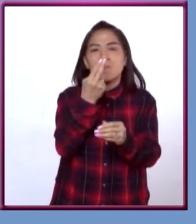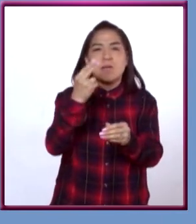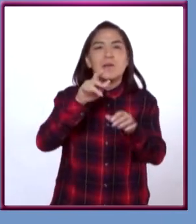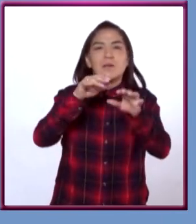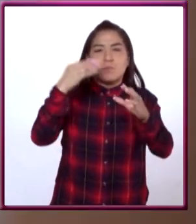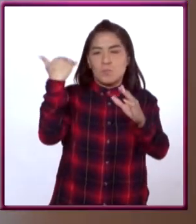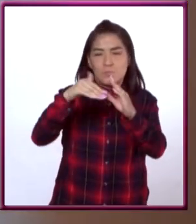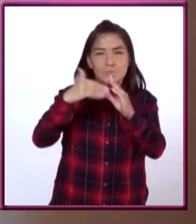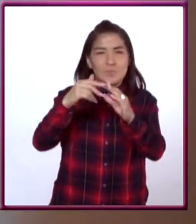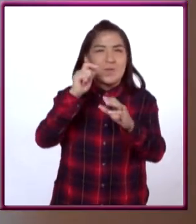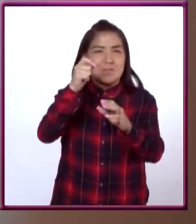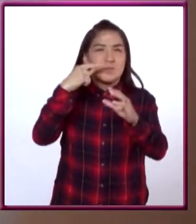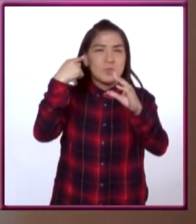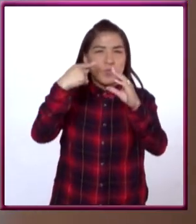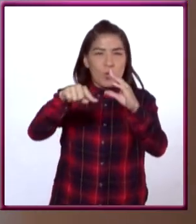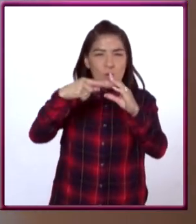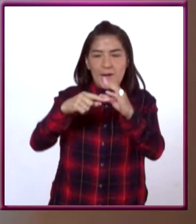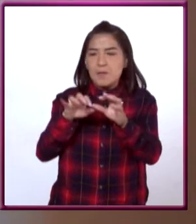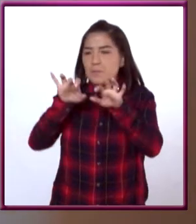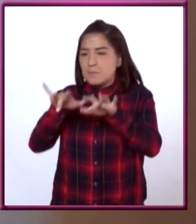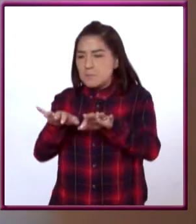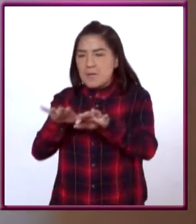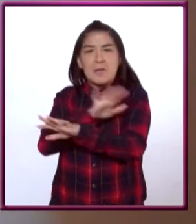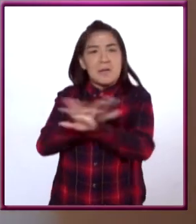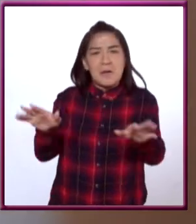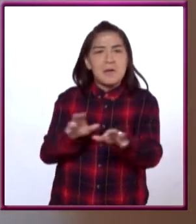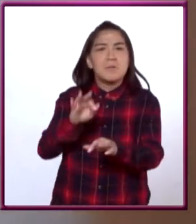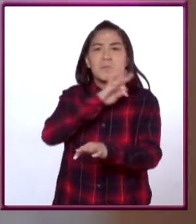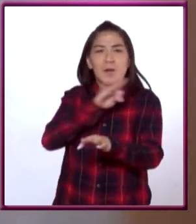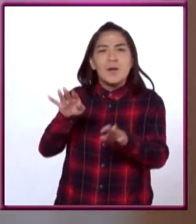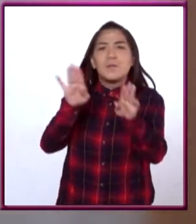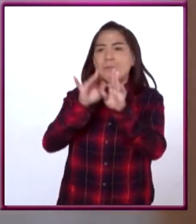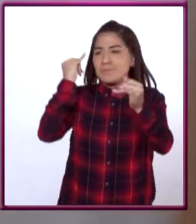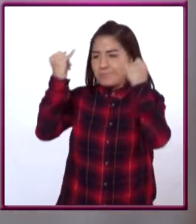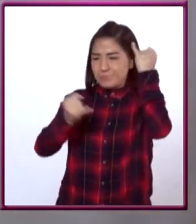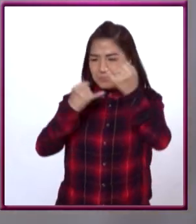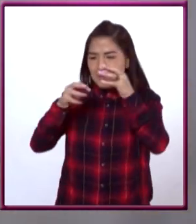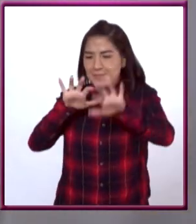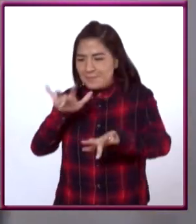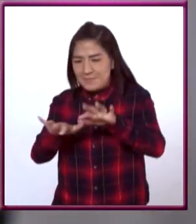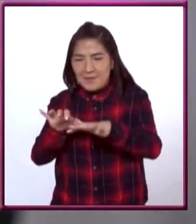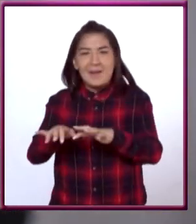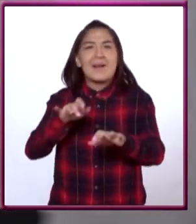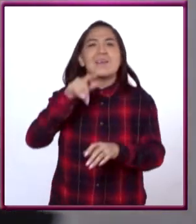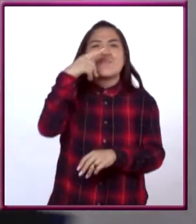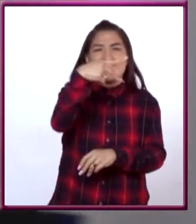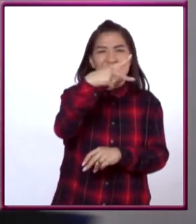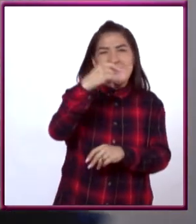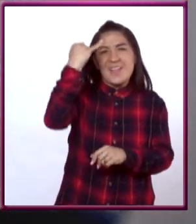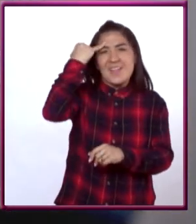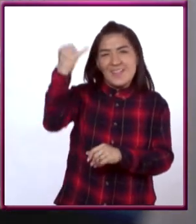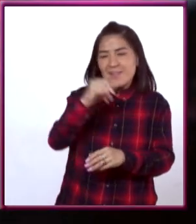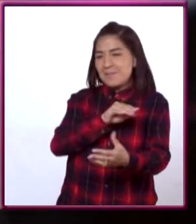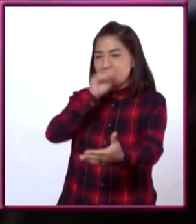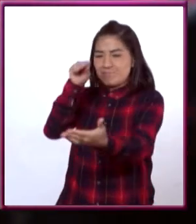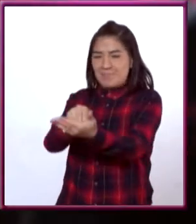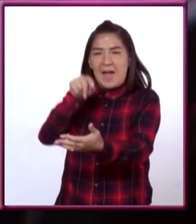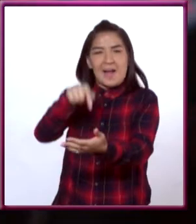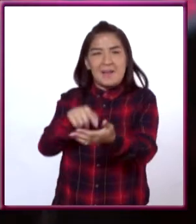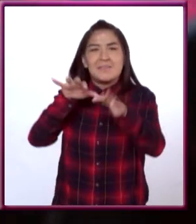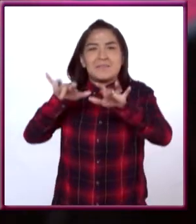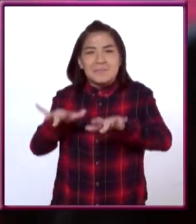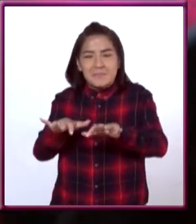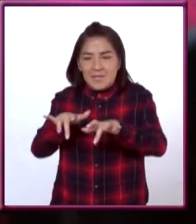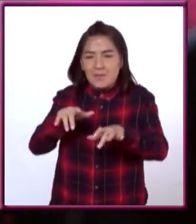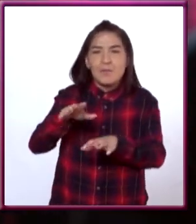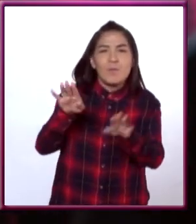electrónico. Entonces, con eso y una computadora pueden crear muchas cosas, pueden poner sus ideas sobre la pantalla, pueden estudiar